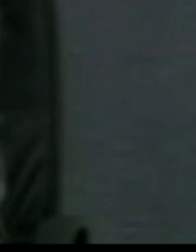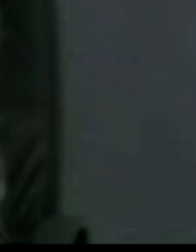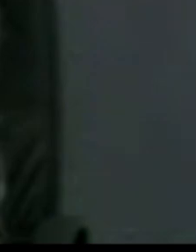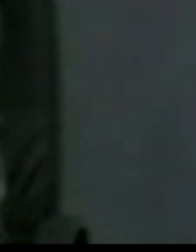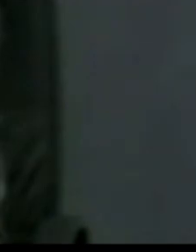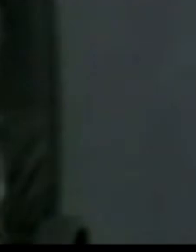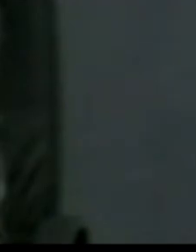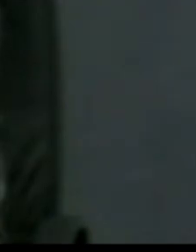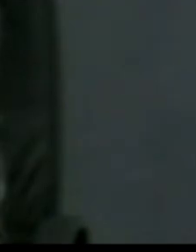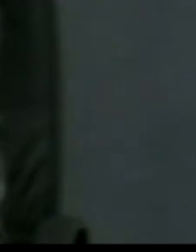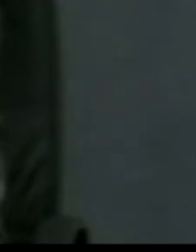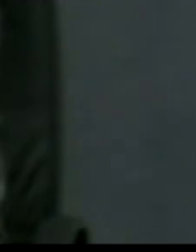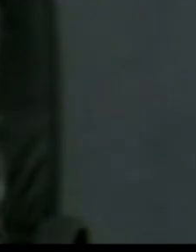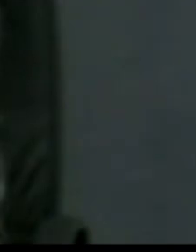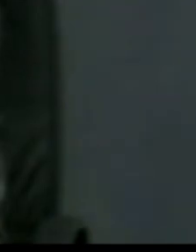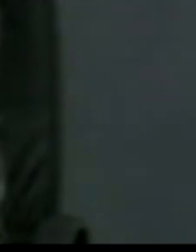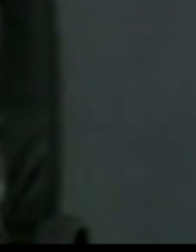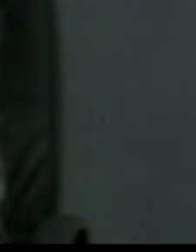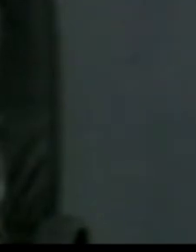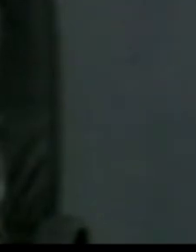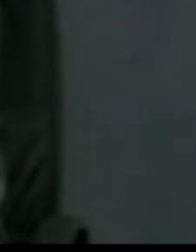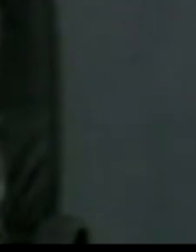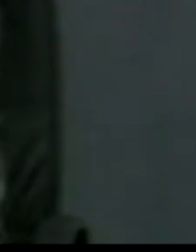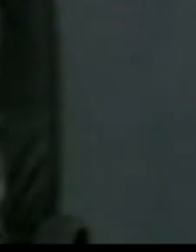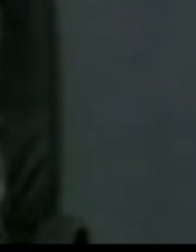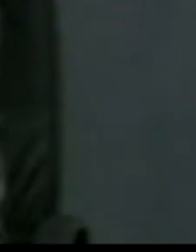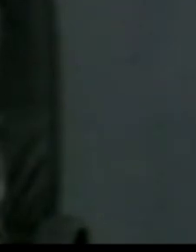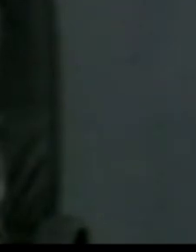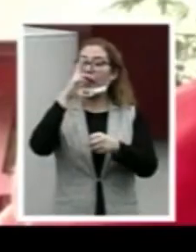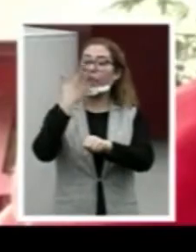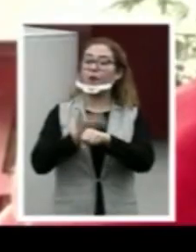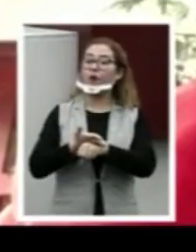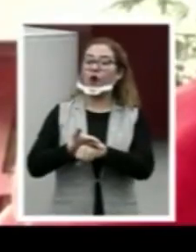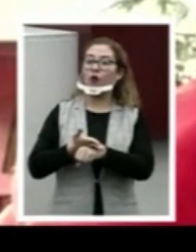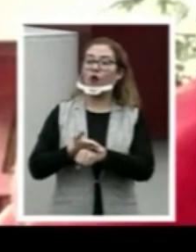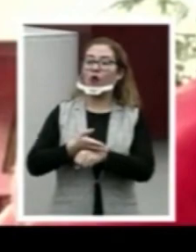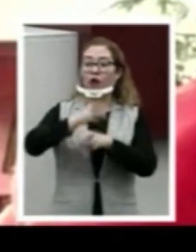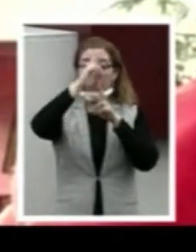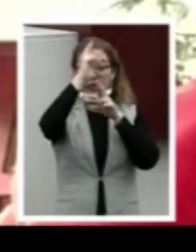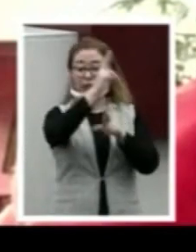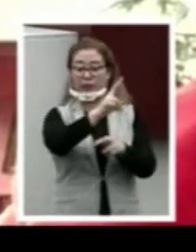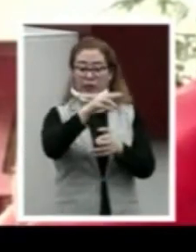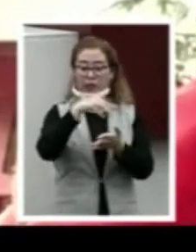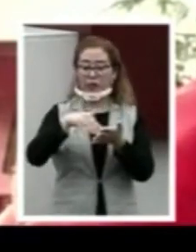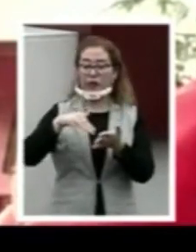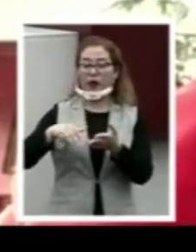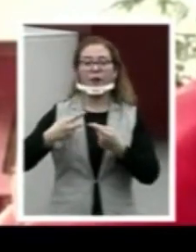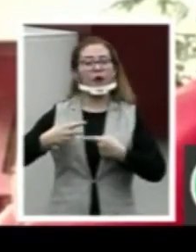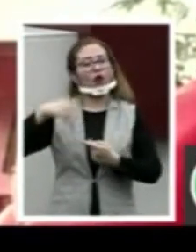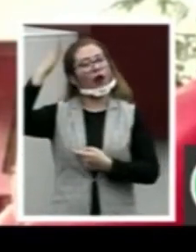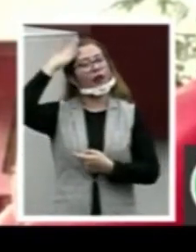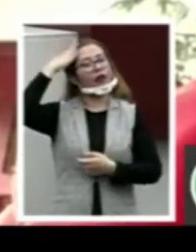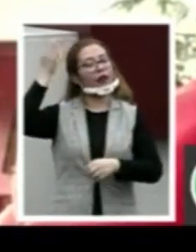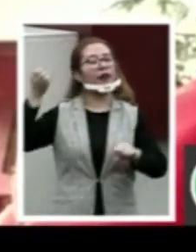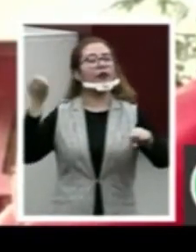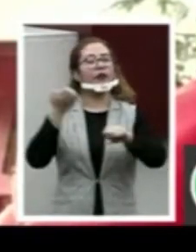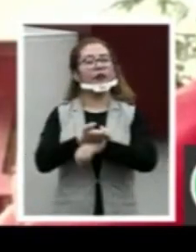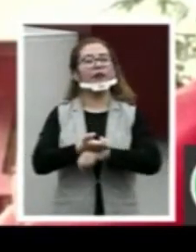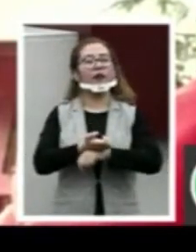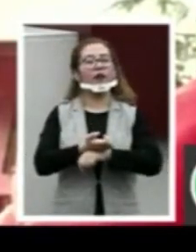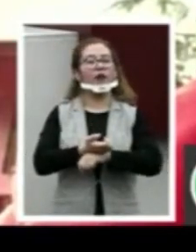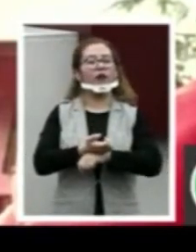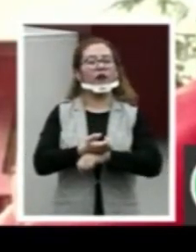36 iniciativas de ley y seis se le han desechado. Así como la diputada priista Laura Patricia Silva Celis,